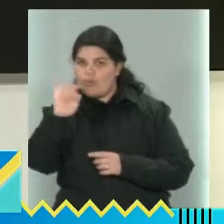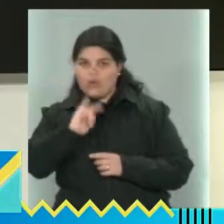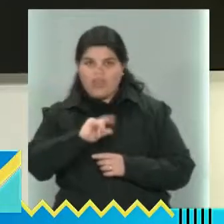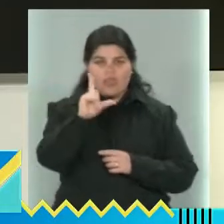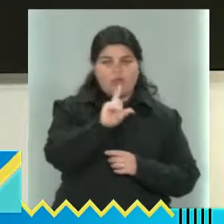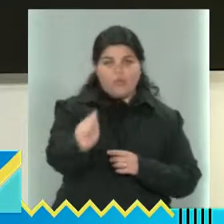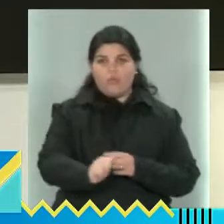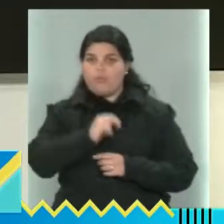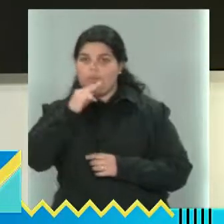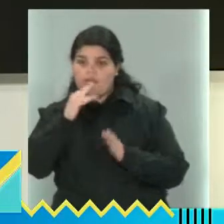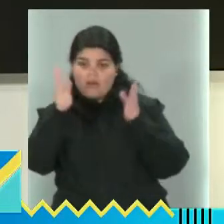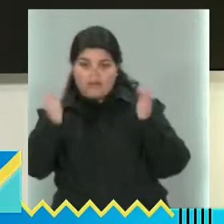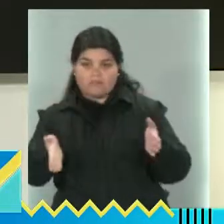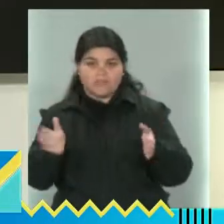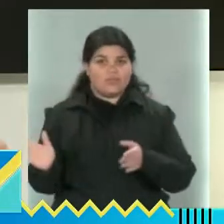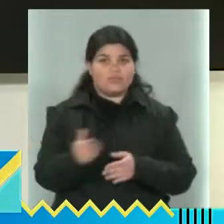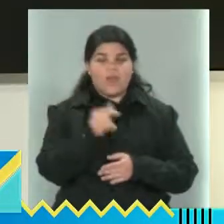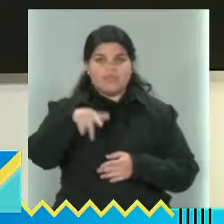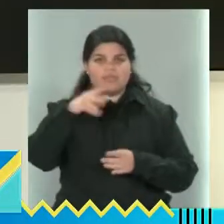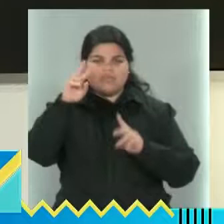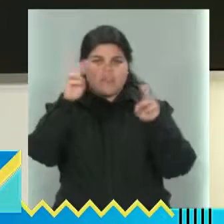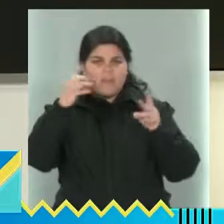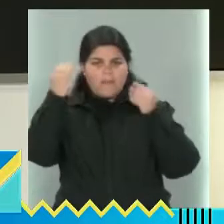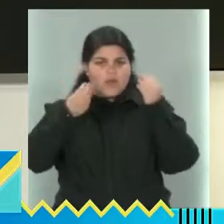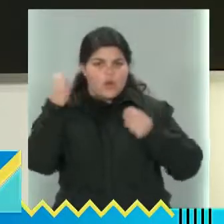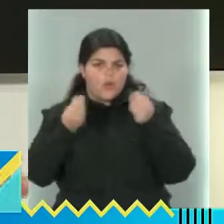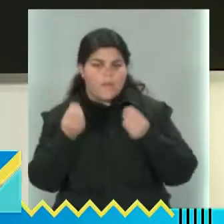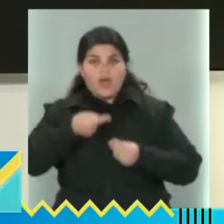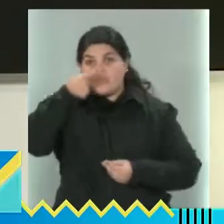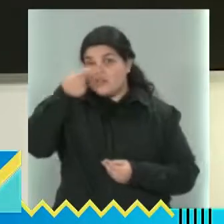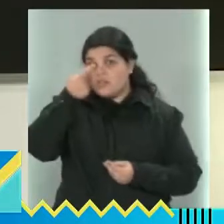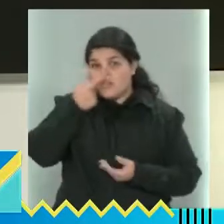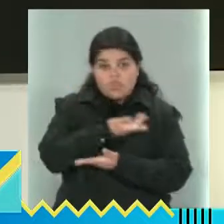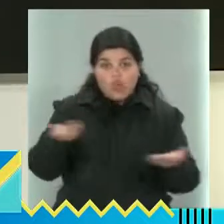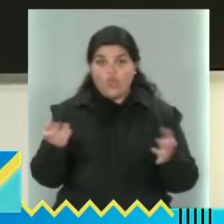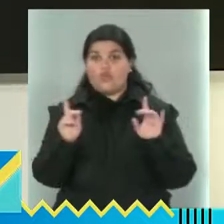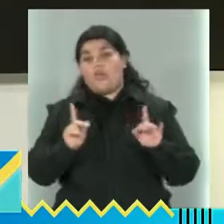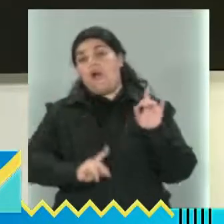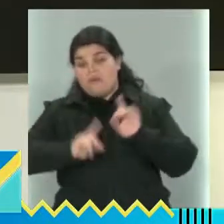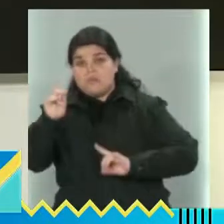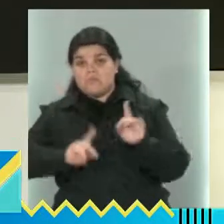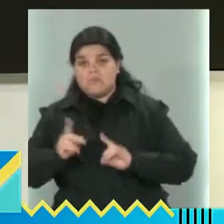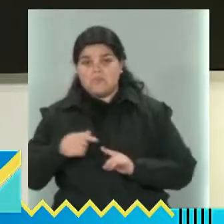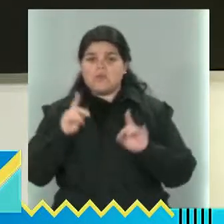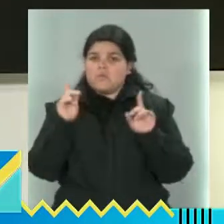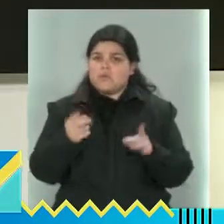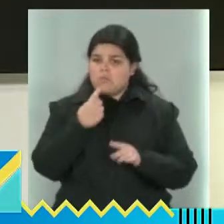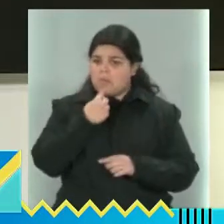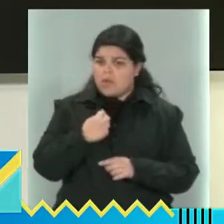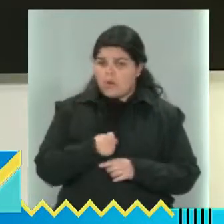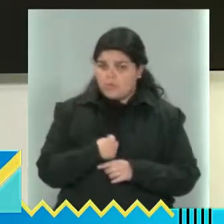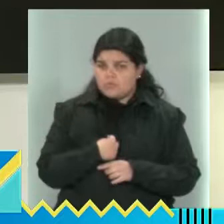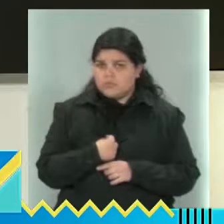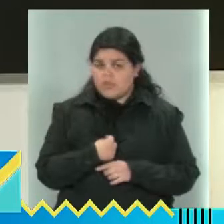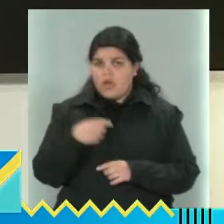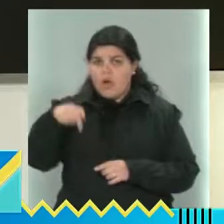aire, llevando esos temas que a todos nos preocupan, a todos nos interesan, o no a todos, pero en definitiva que nos hacen preguntarnos algo. Así que, bueno, hoy